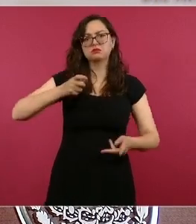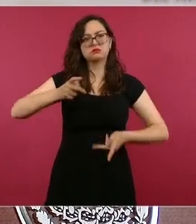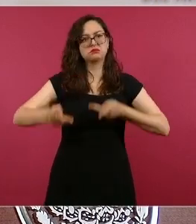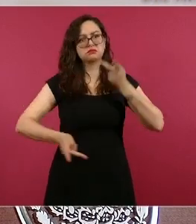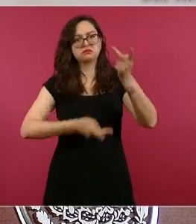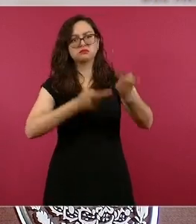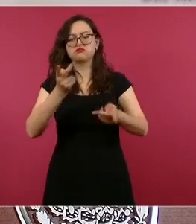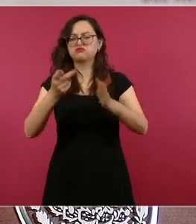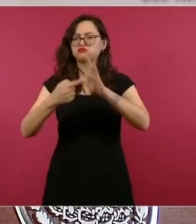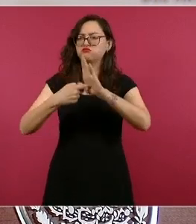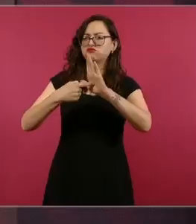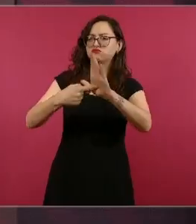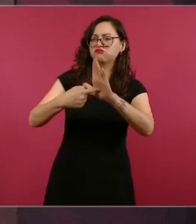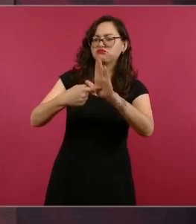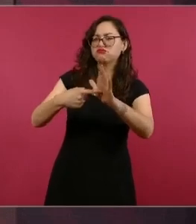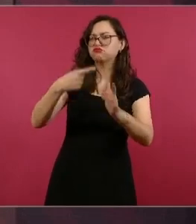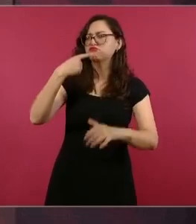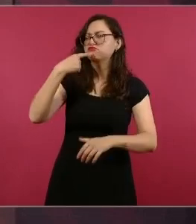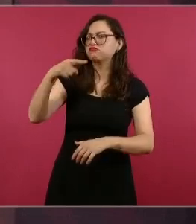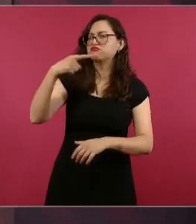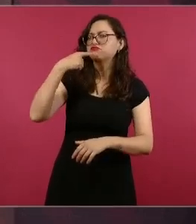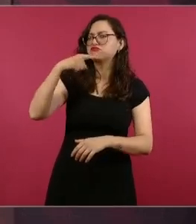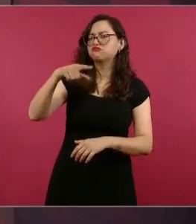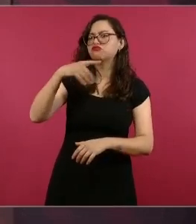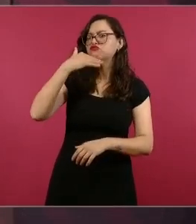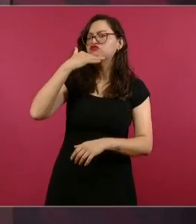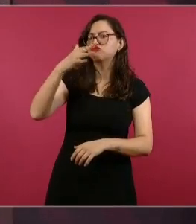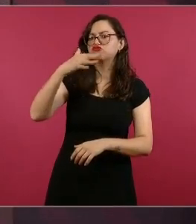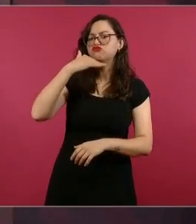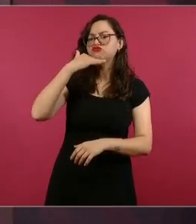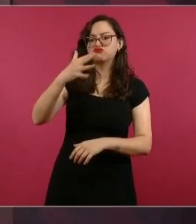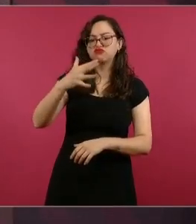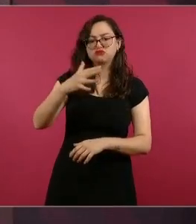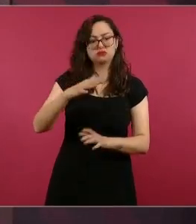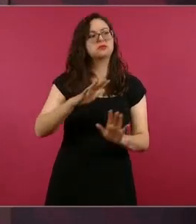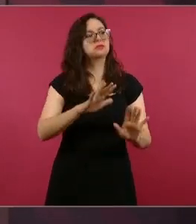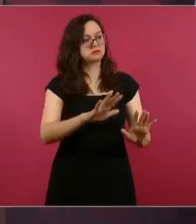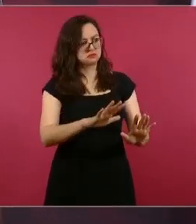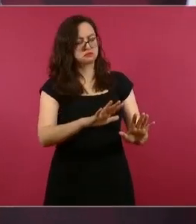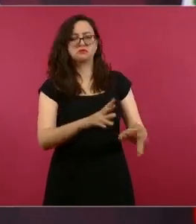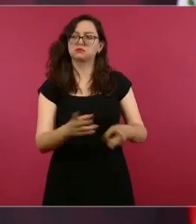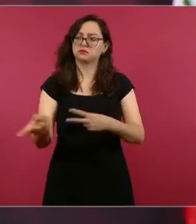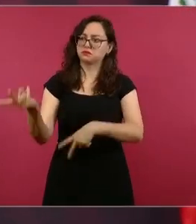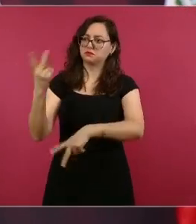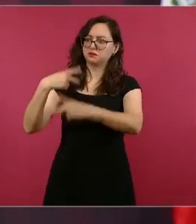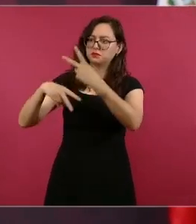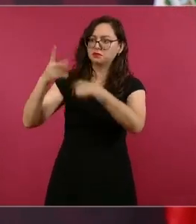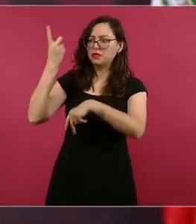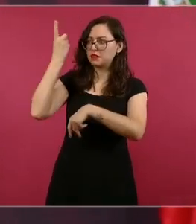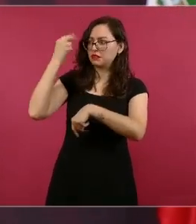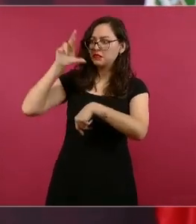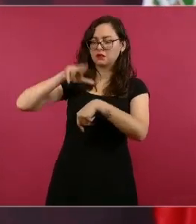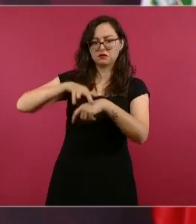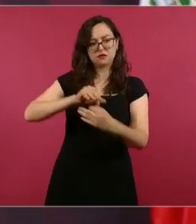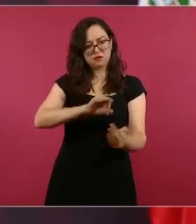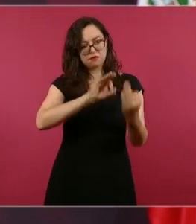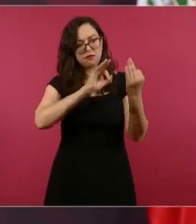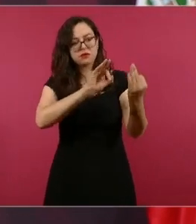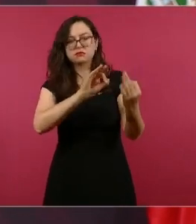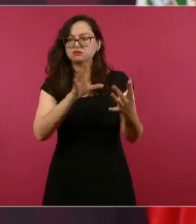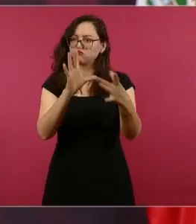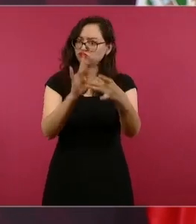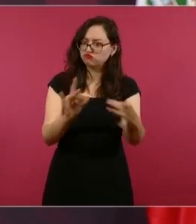que iba a estar con nosotros el director de Pemex y además pues aclarar